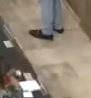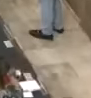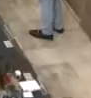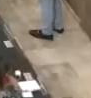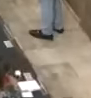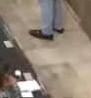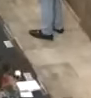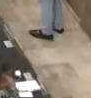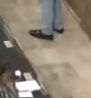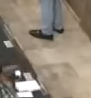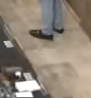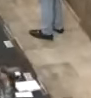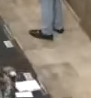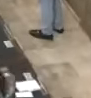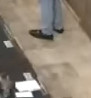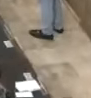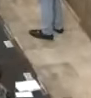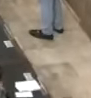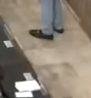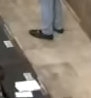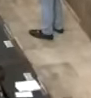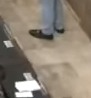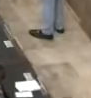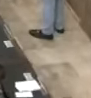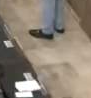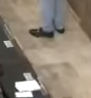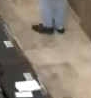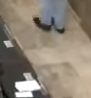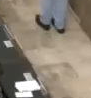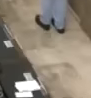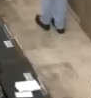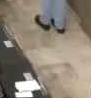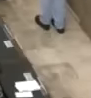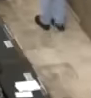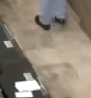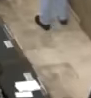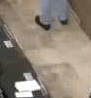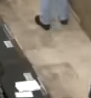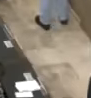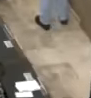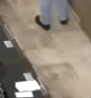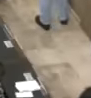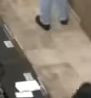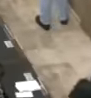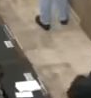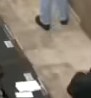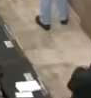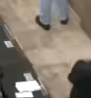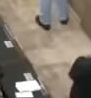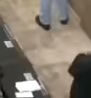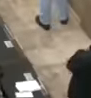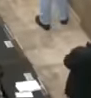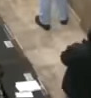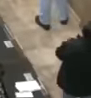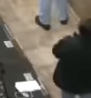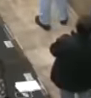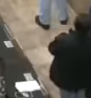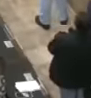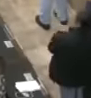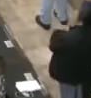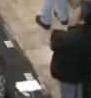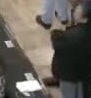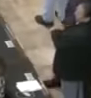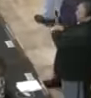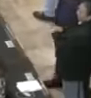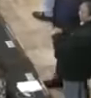De esta manera culmina la sesión ordinaria de la Asamblea Nacional el día de hoy, martes 23 de abril, en la que a